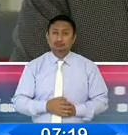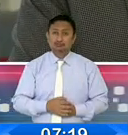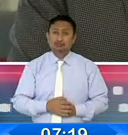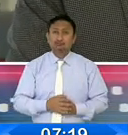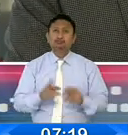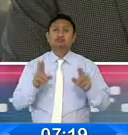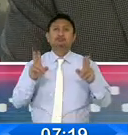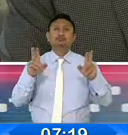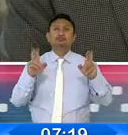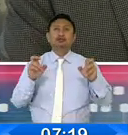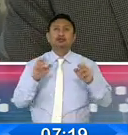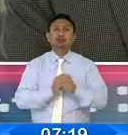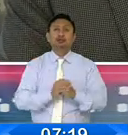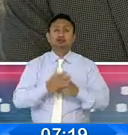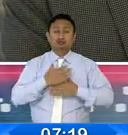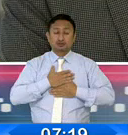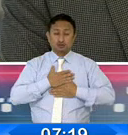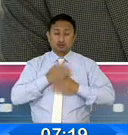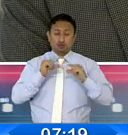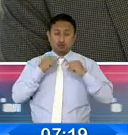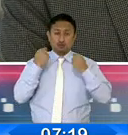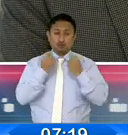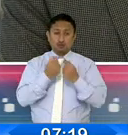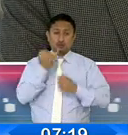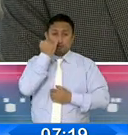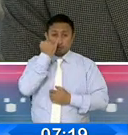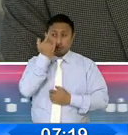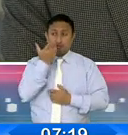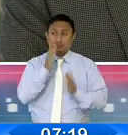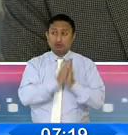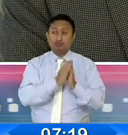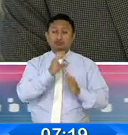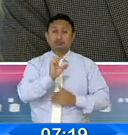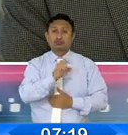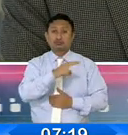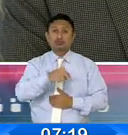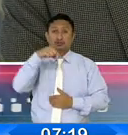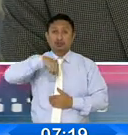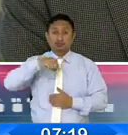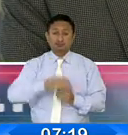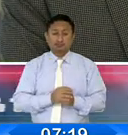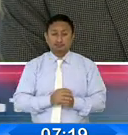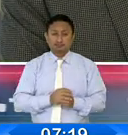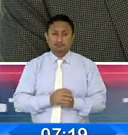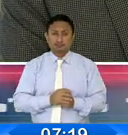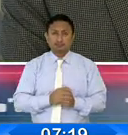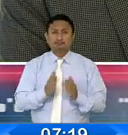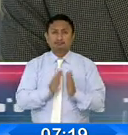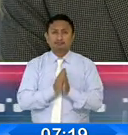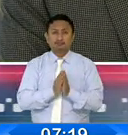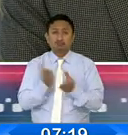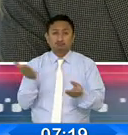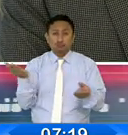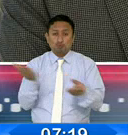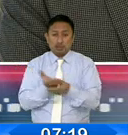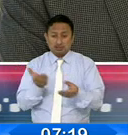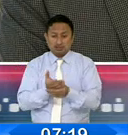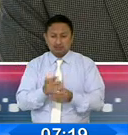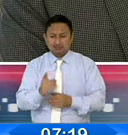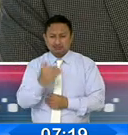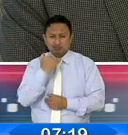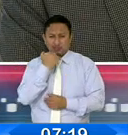nuestro movimiento pidió al CNE que se abrieran las actas donde que no